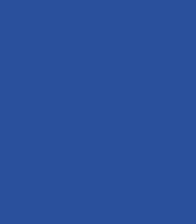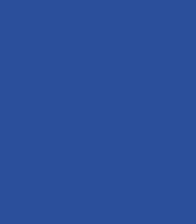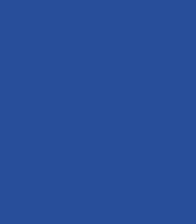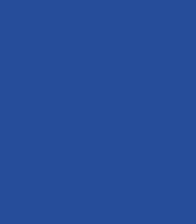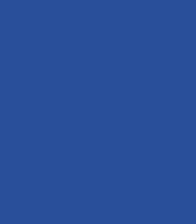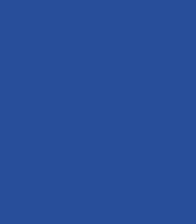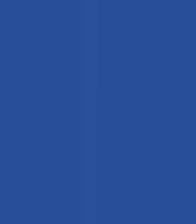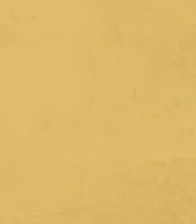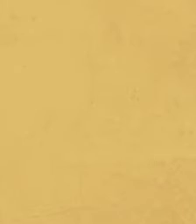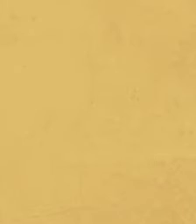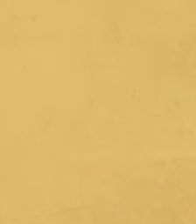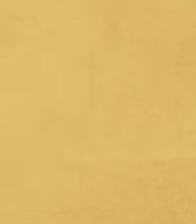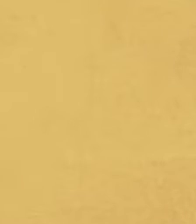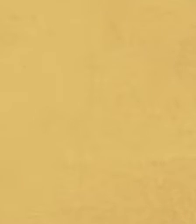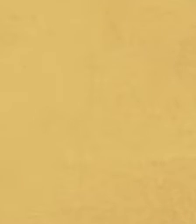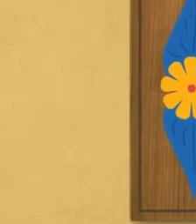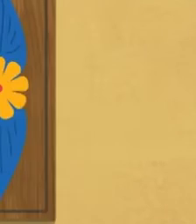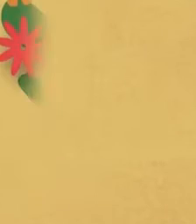juntos.